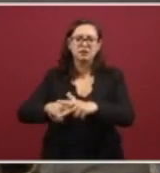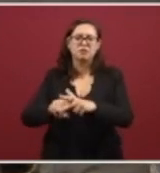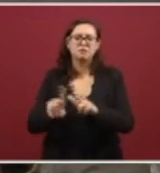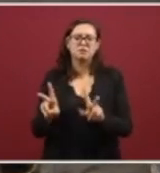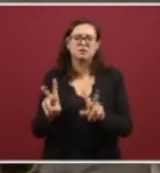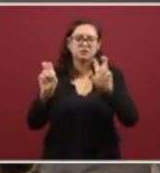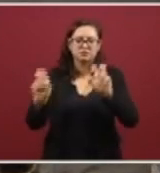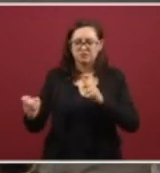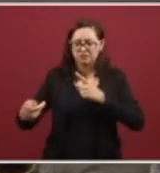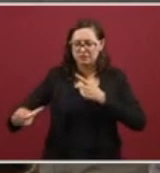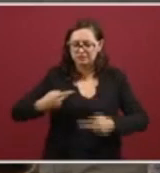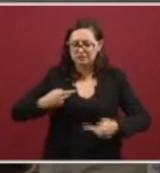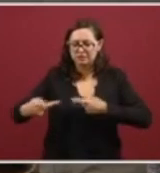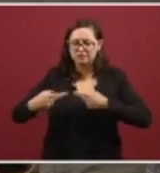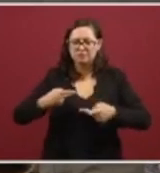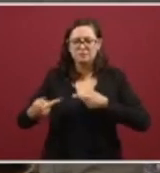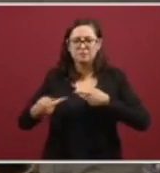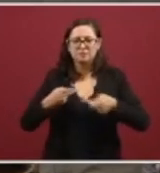plan